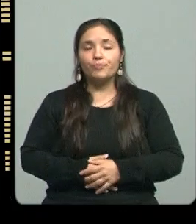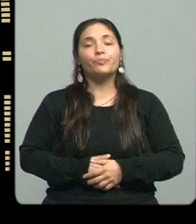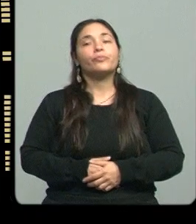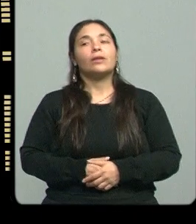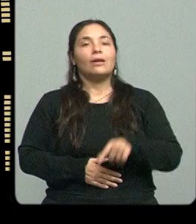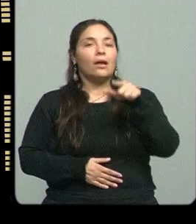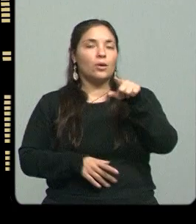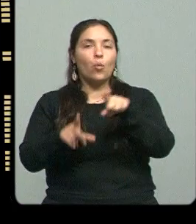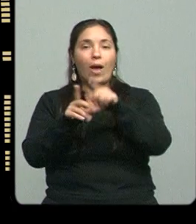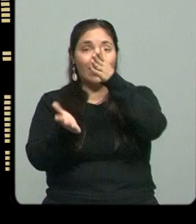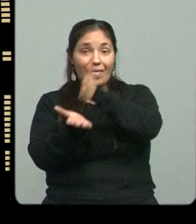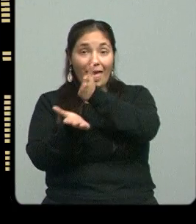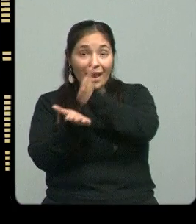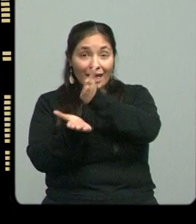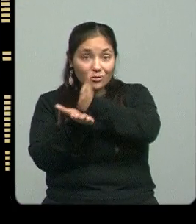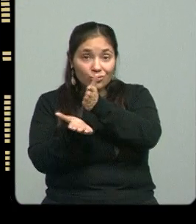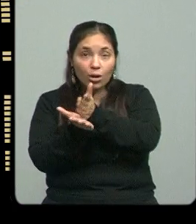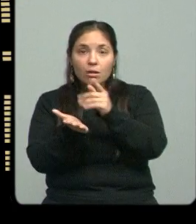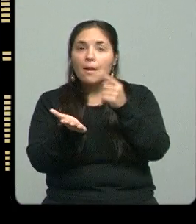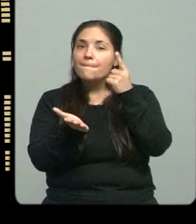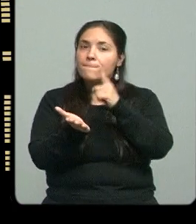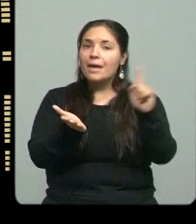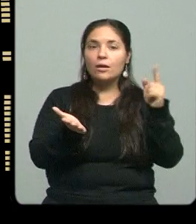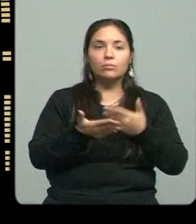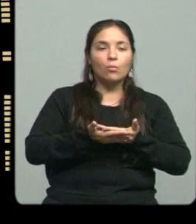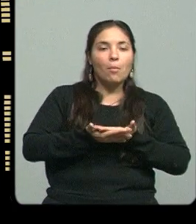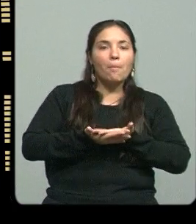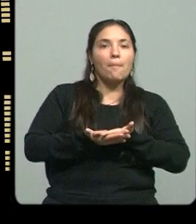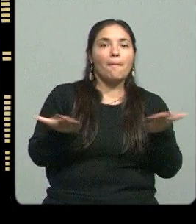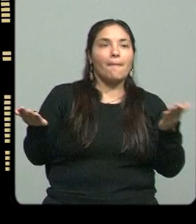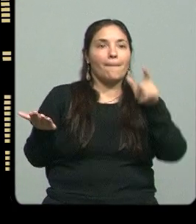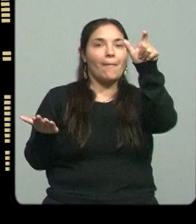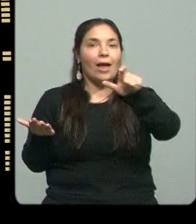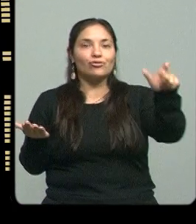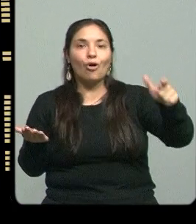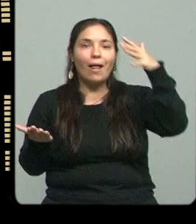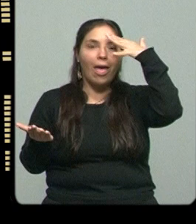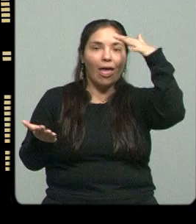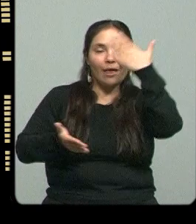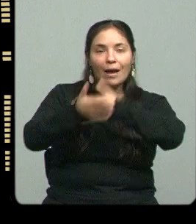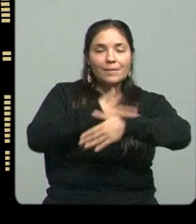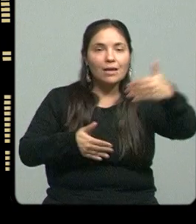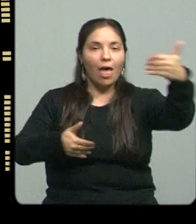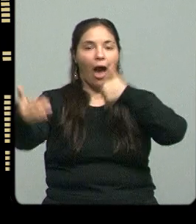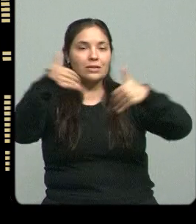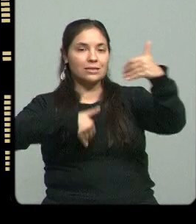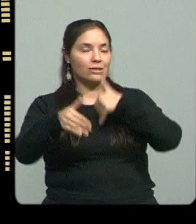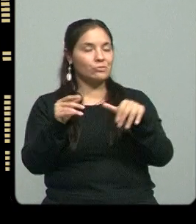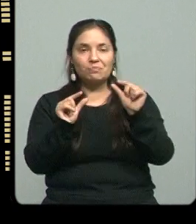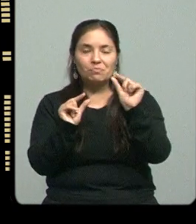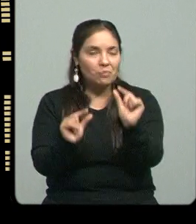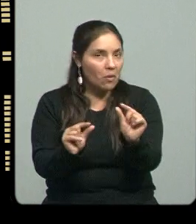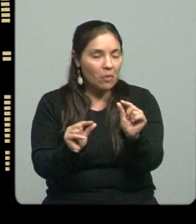es un derecho, no hay una amplia gama para de pronto que la gente con discapacidad intelectual pueda tener acceso a eso,